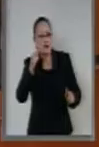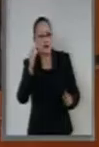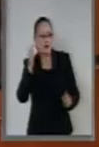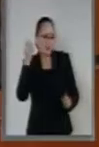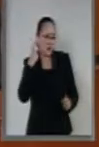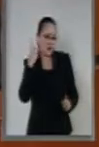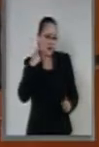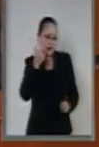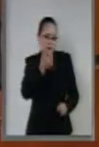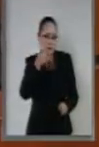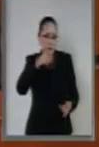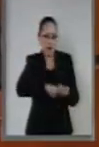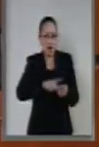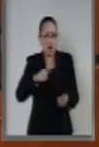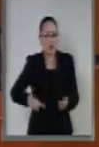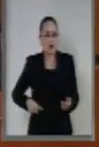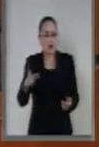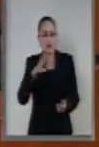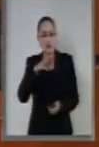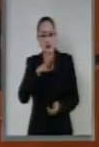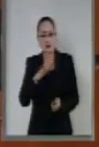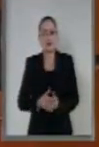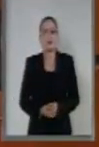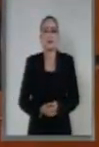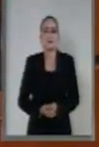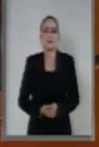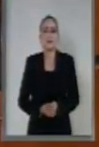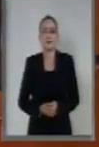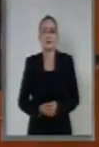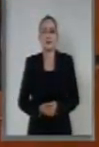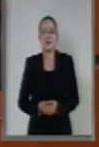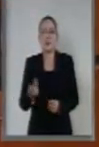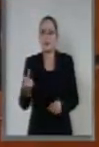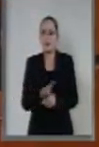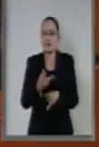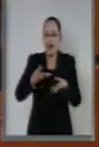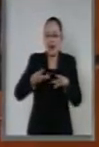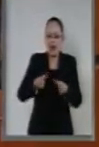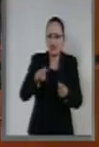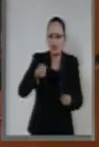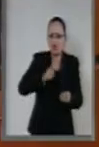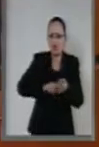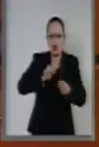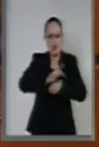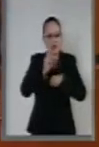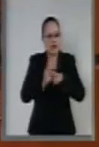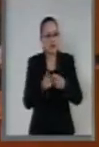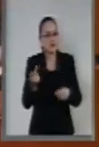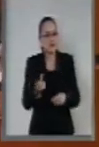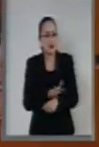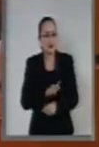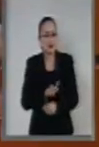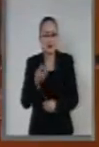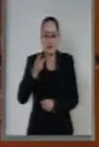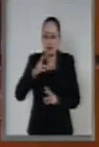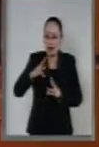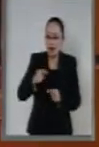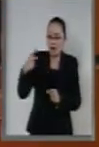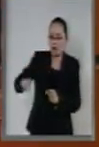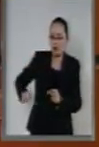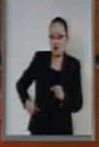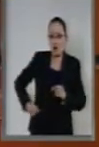que tiene el gobierno que ha pasado con el gasto público en nuestro país el gasto público ha aumentado